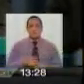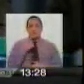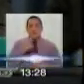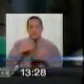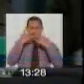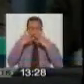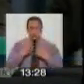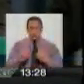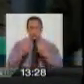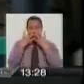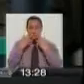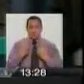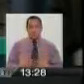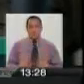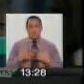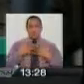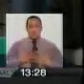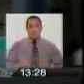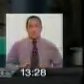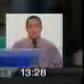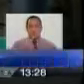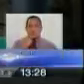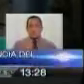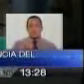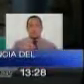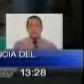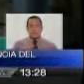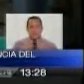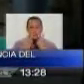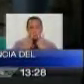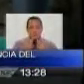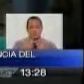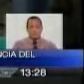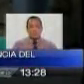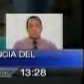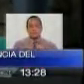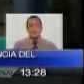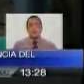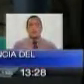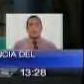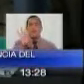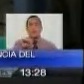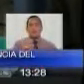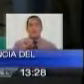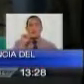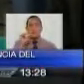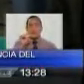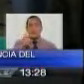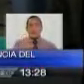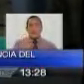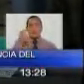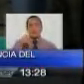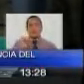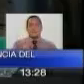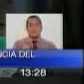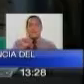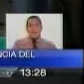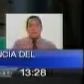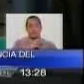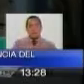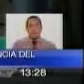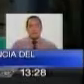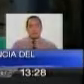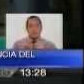las radiografías del terrorista Tito, en donde se encontró otra bala. con lo cual se desbarató la